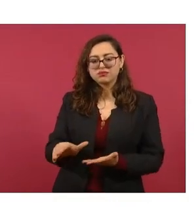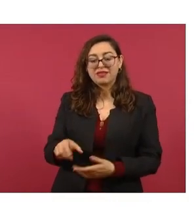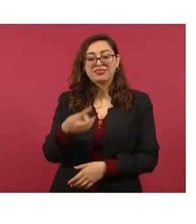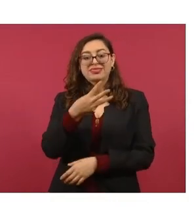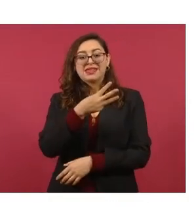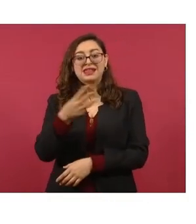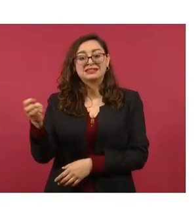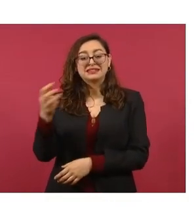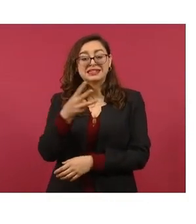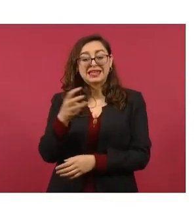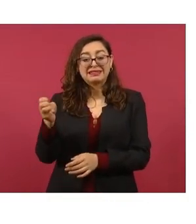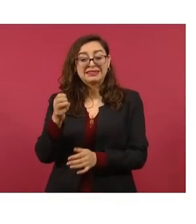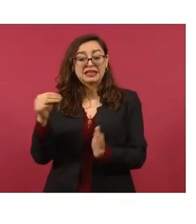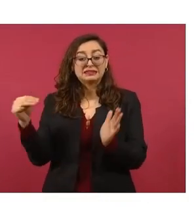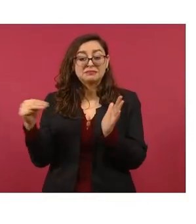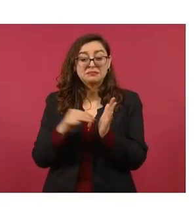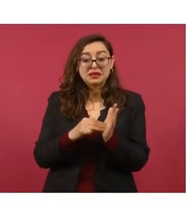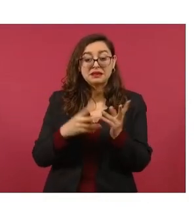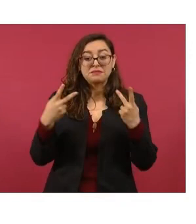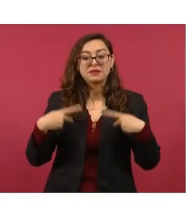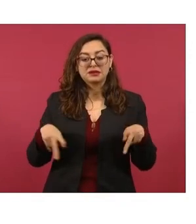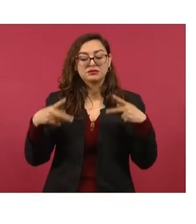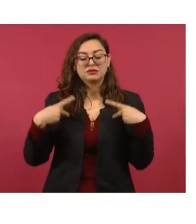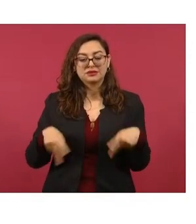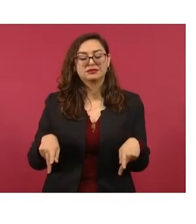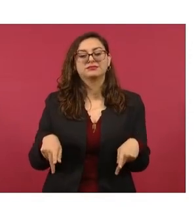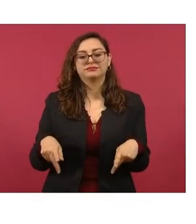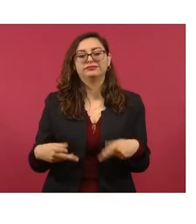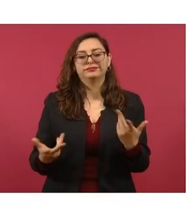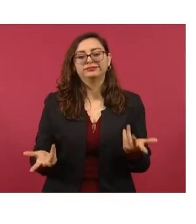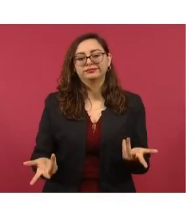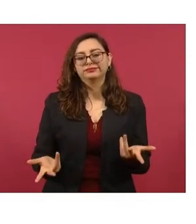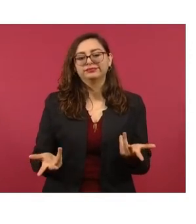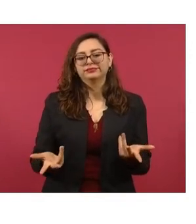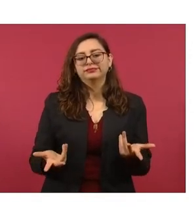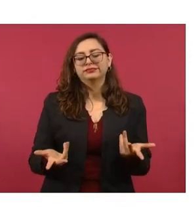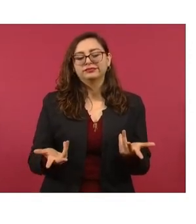el despido temporal para no pagar